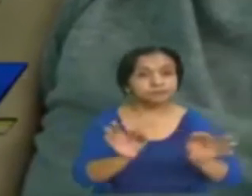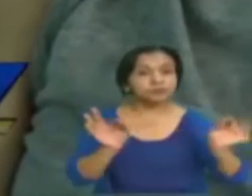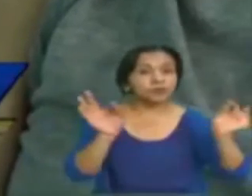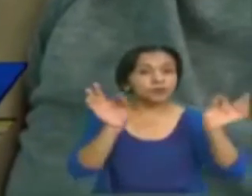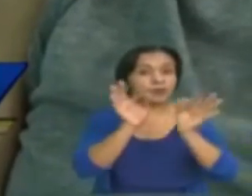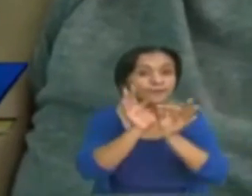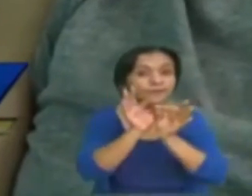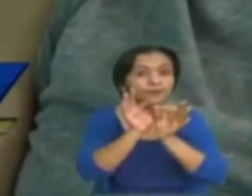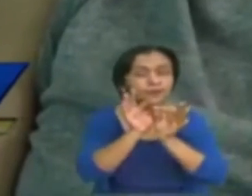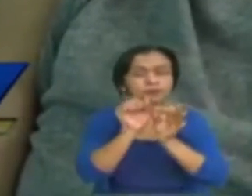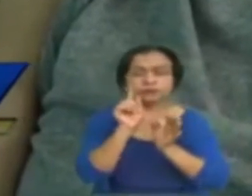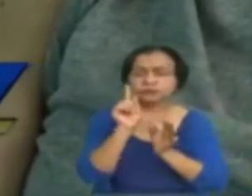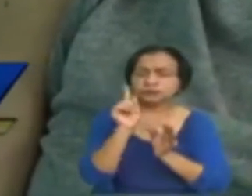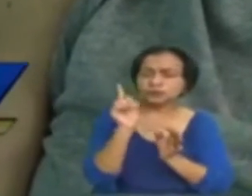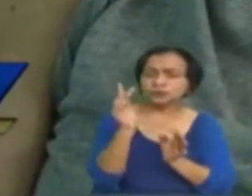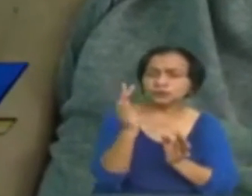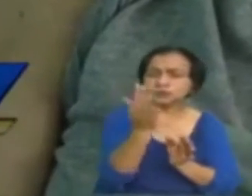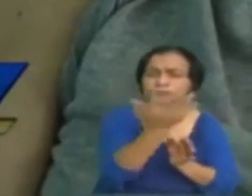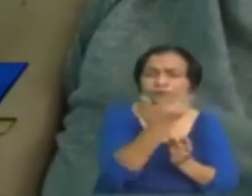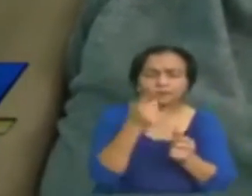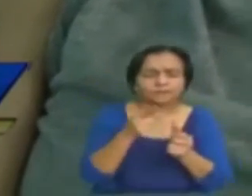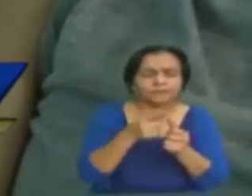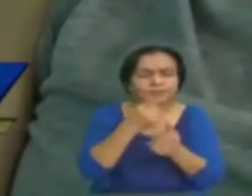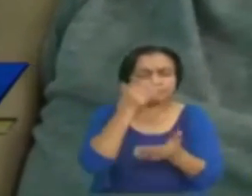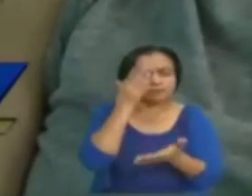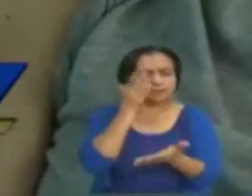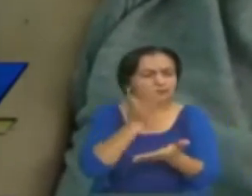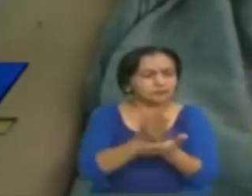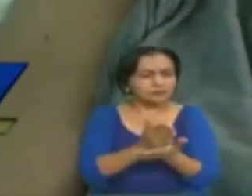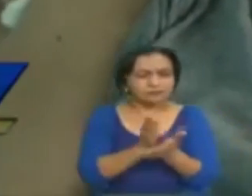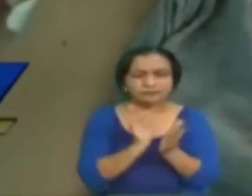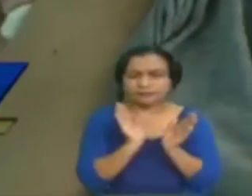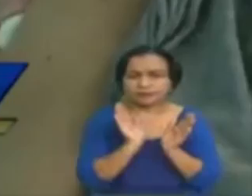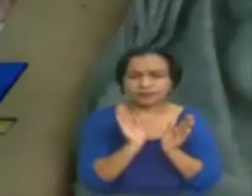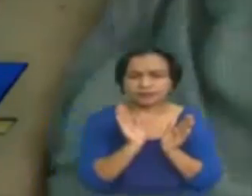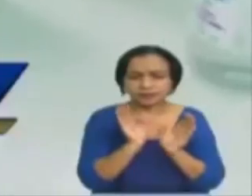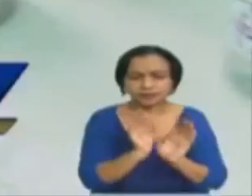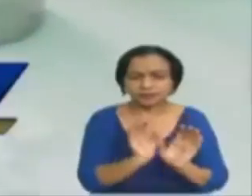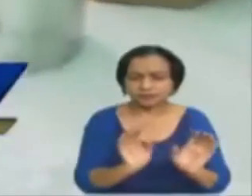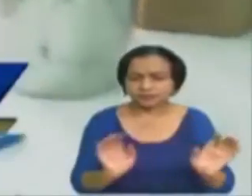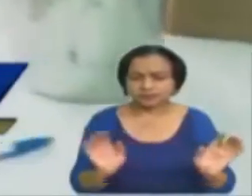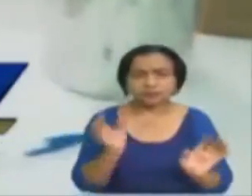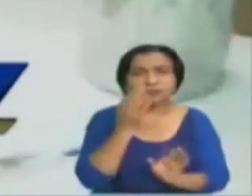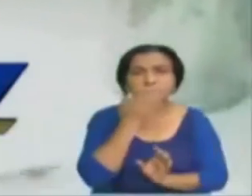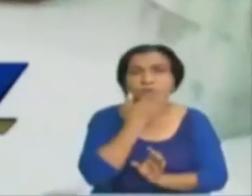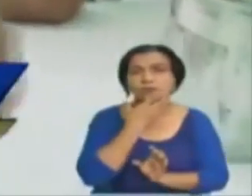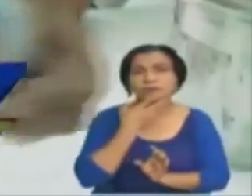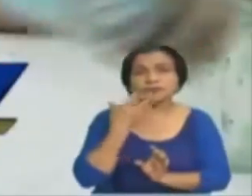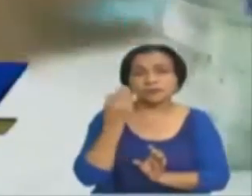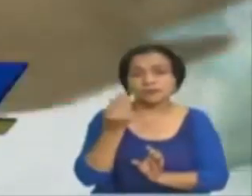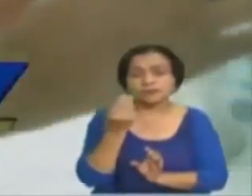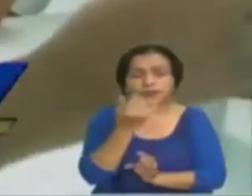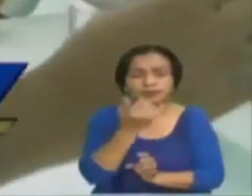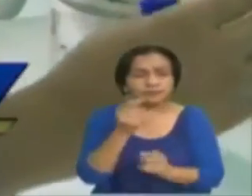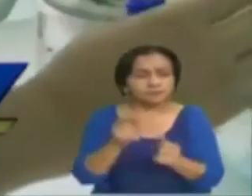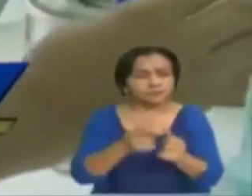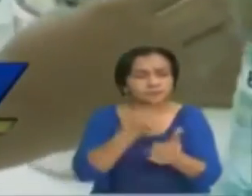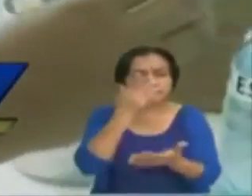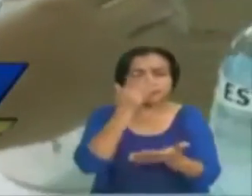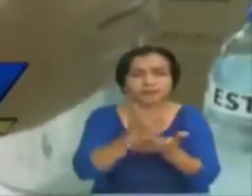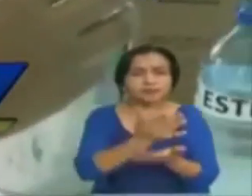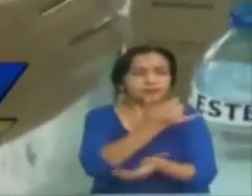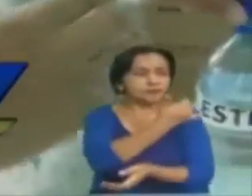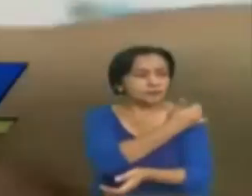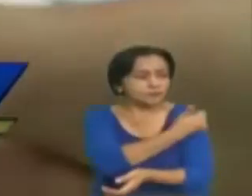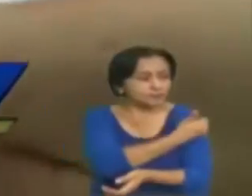Centro de Salud Hermanos Asturias, San Pedro del Norte, Casa para Personas con Necesidades Especiales, Santo